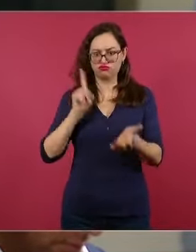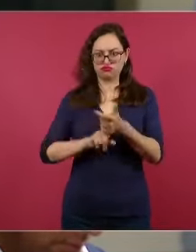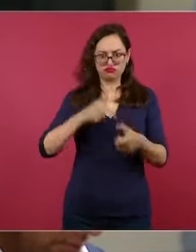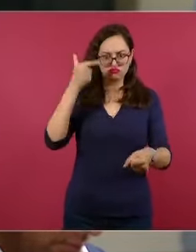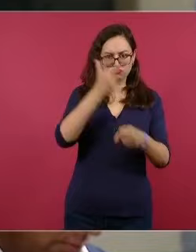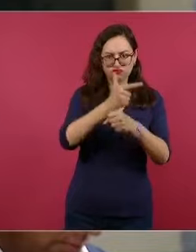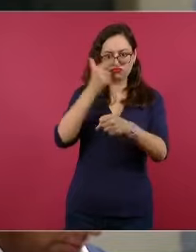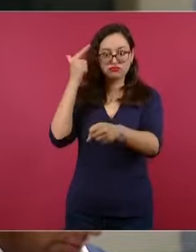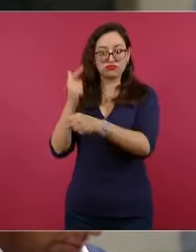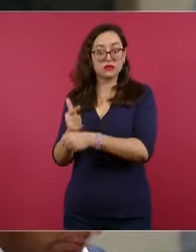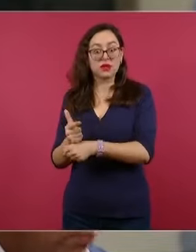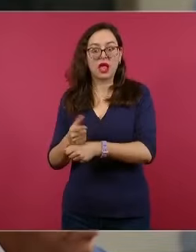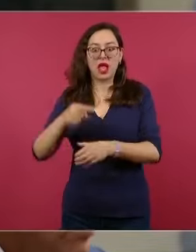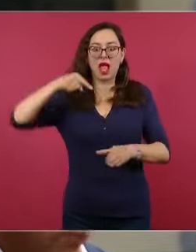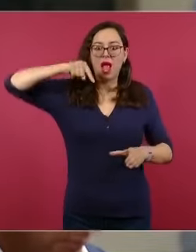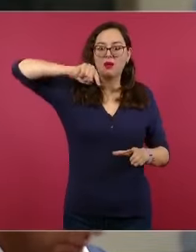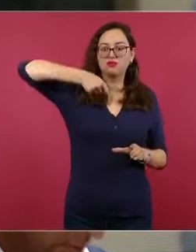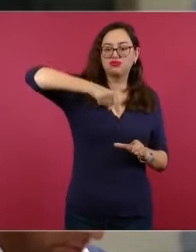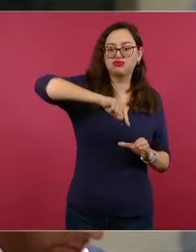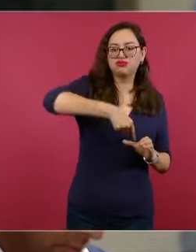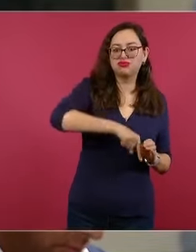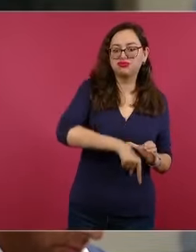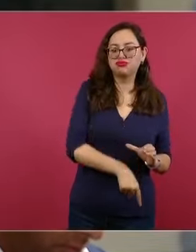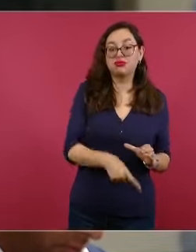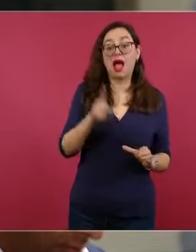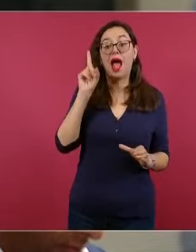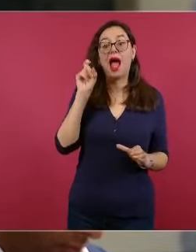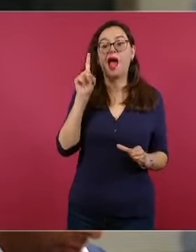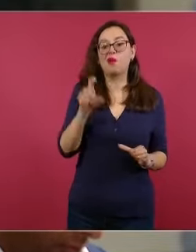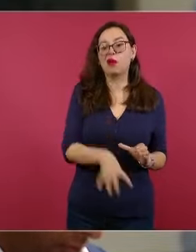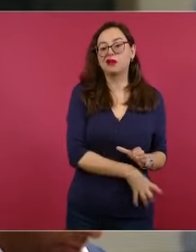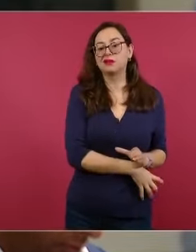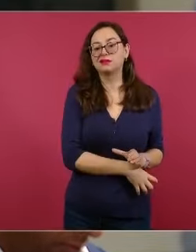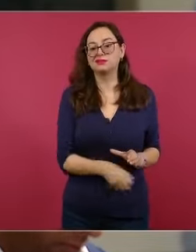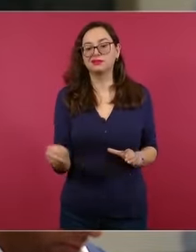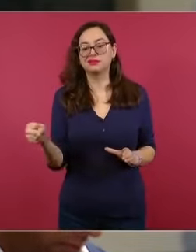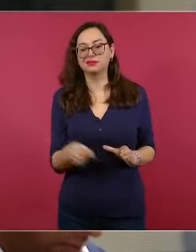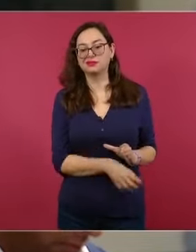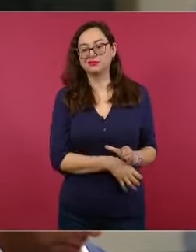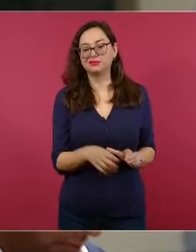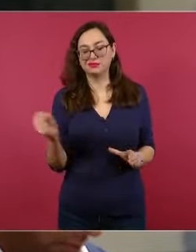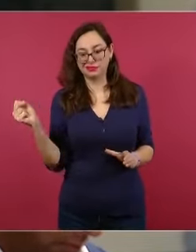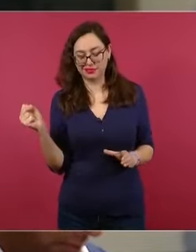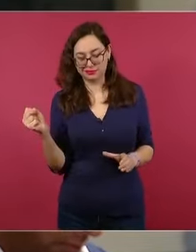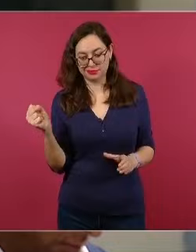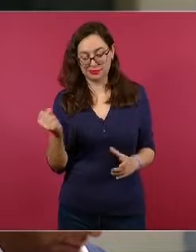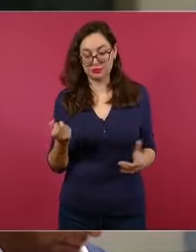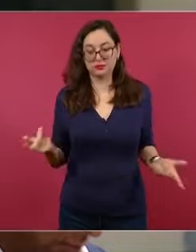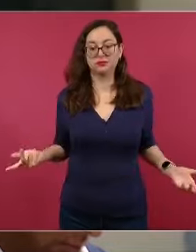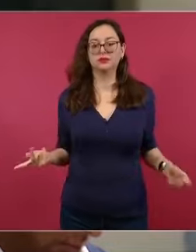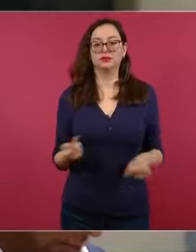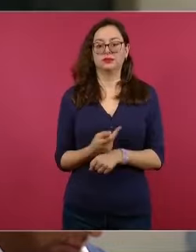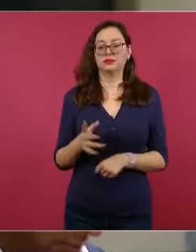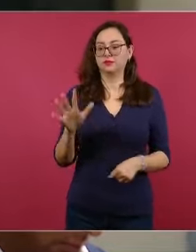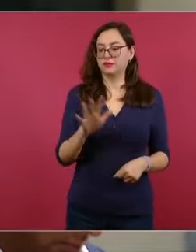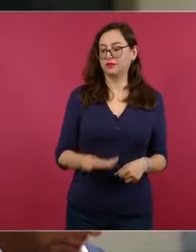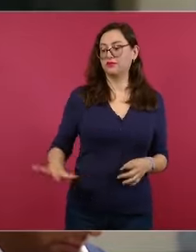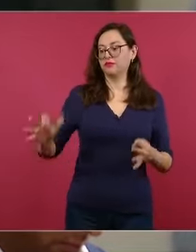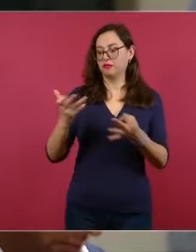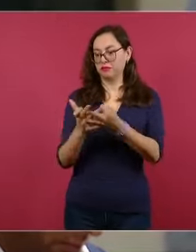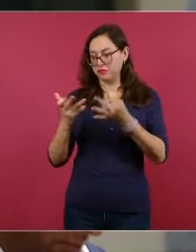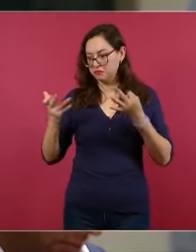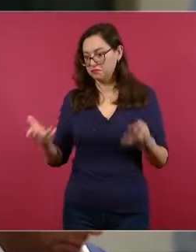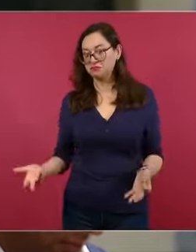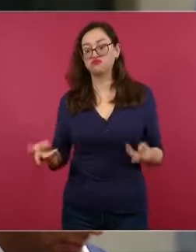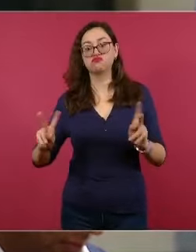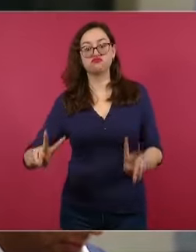estas tierras en el valle de Apan son eminentemente agrícolas pero lamentablemente fueron vendidas Y entonces se está construyendo